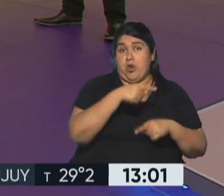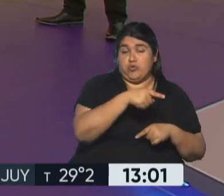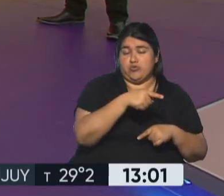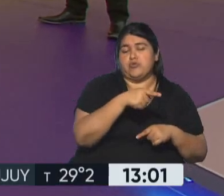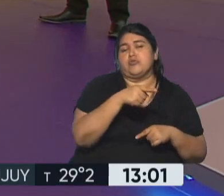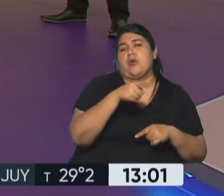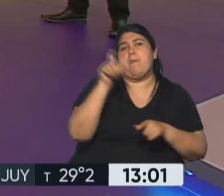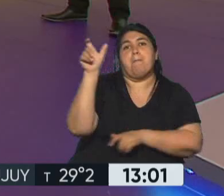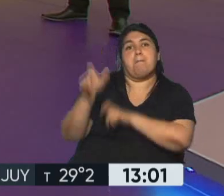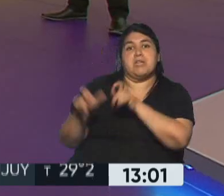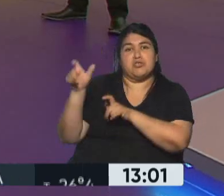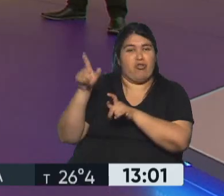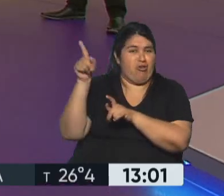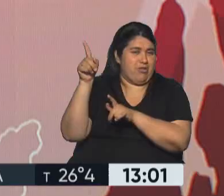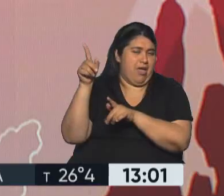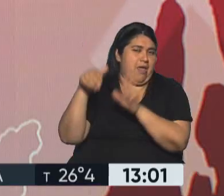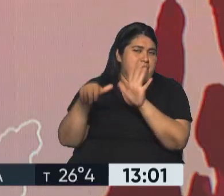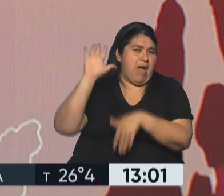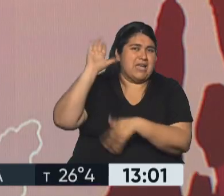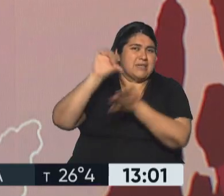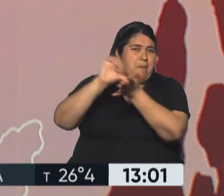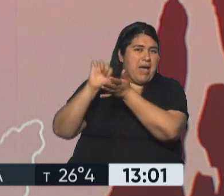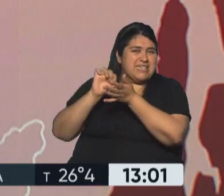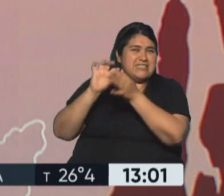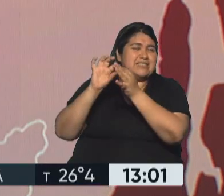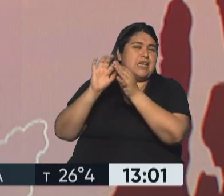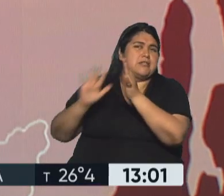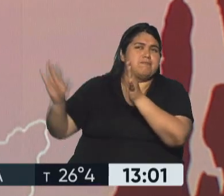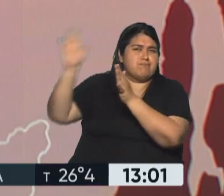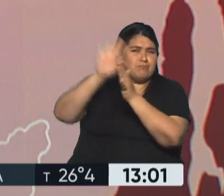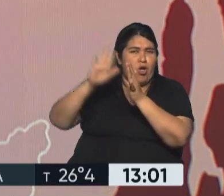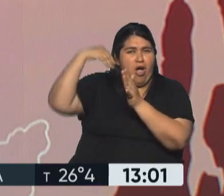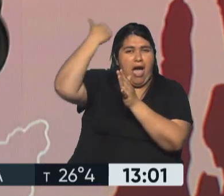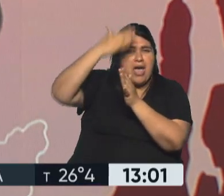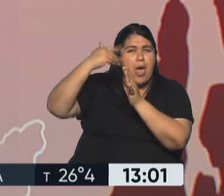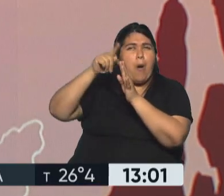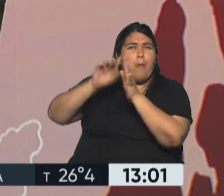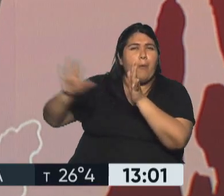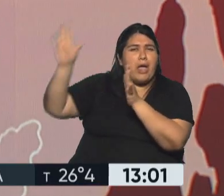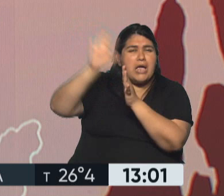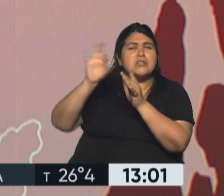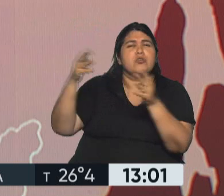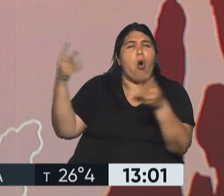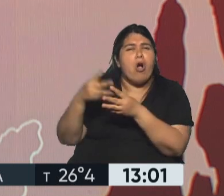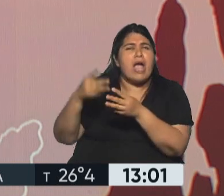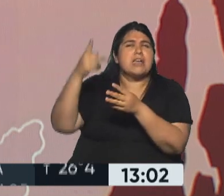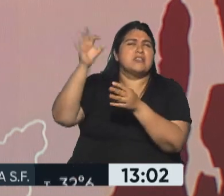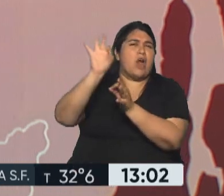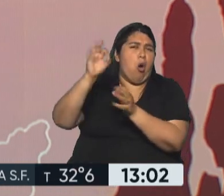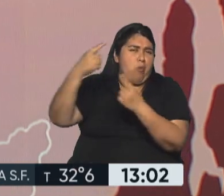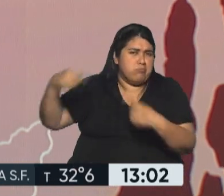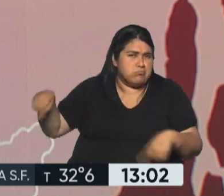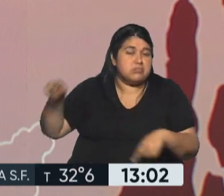estos ciudadanos en general pertenecientes a países de Medio Oriente, en general pertenecientes a países que atraviesan guerras civiles o conflictos o lo que